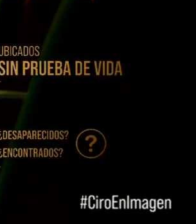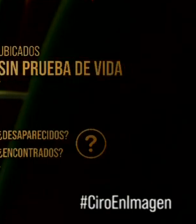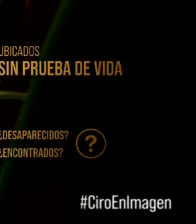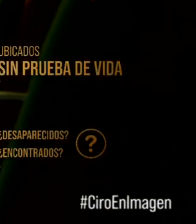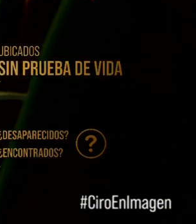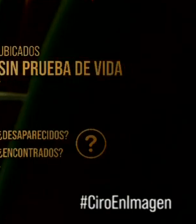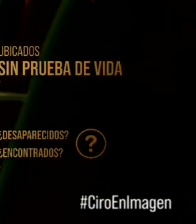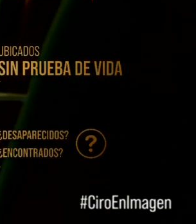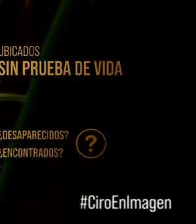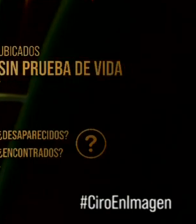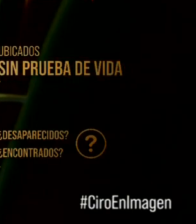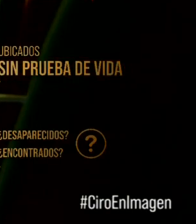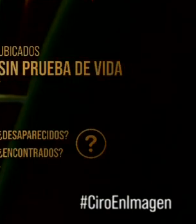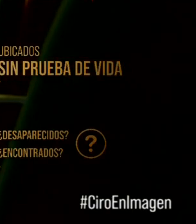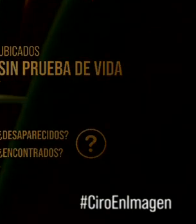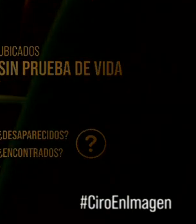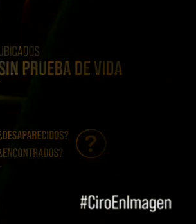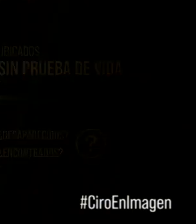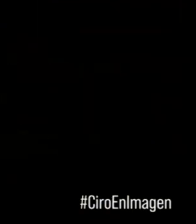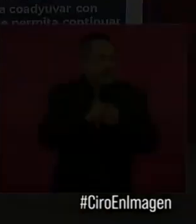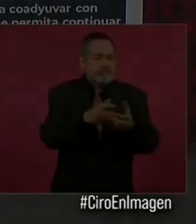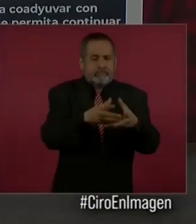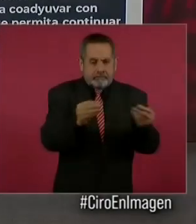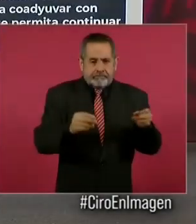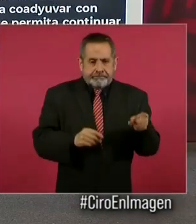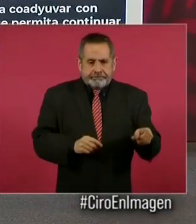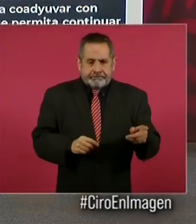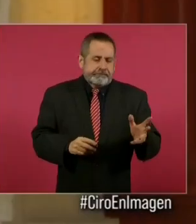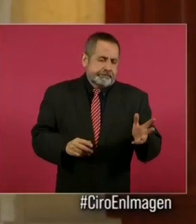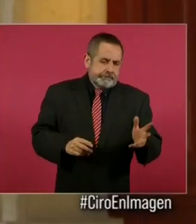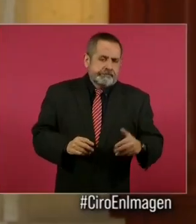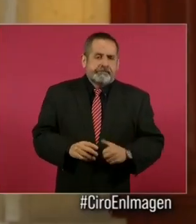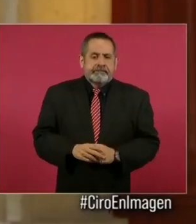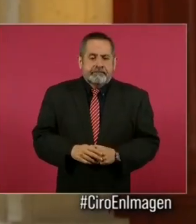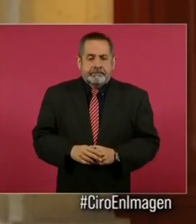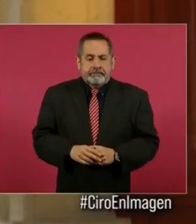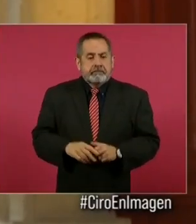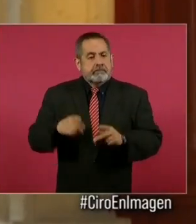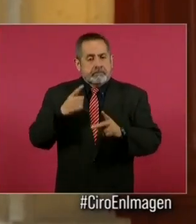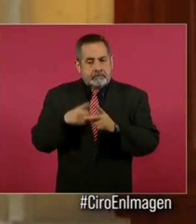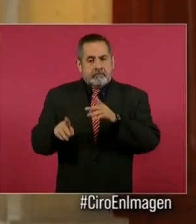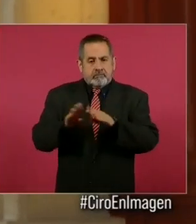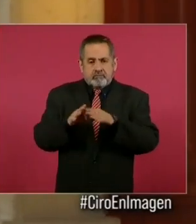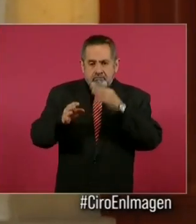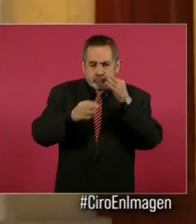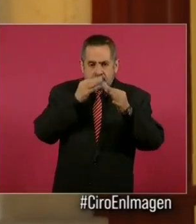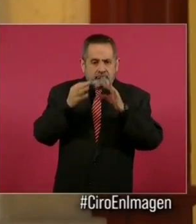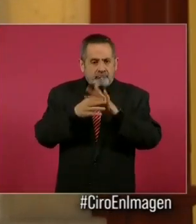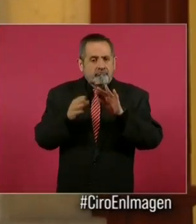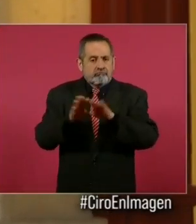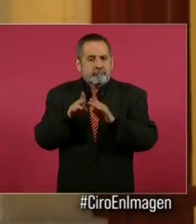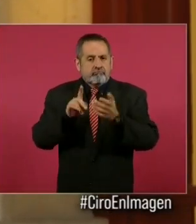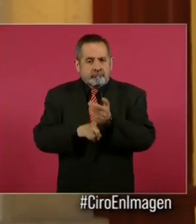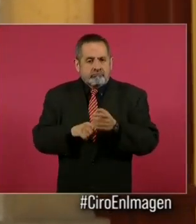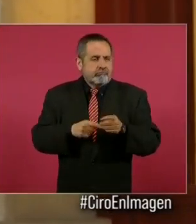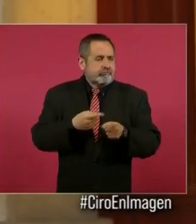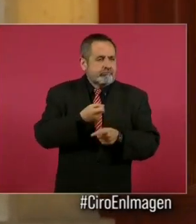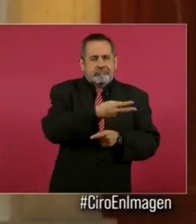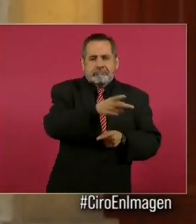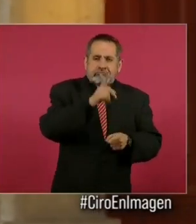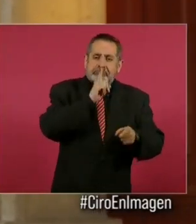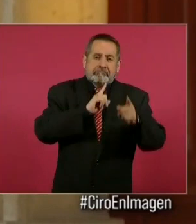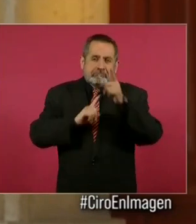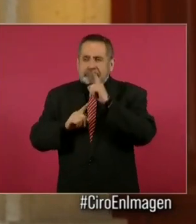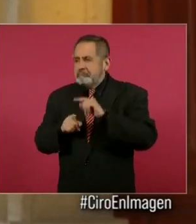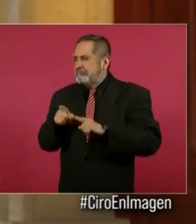11% del registro original. Obviamente inició una campaña con mentiras, que se